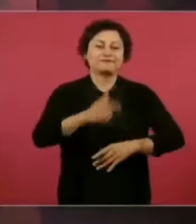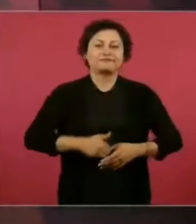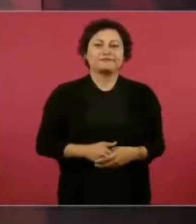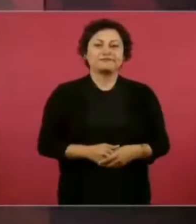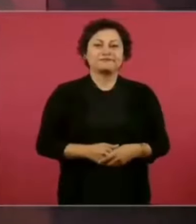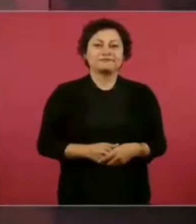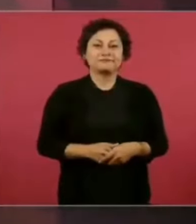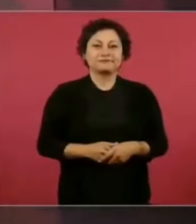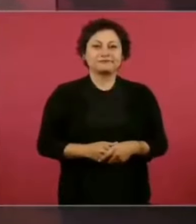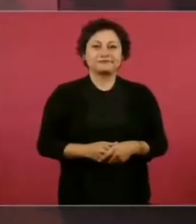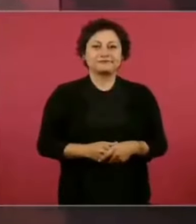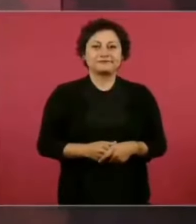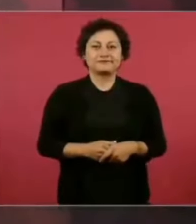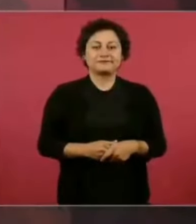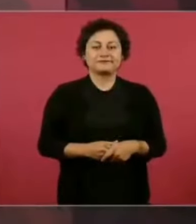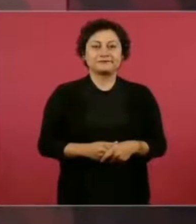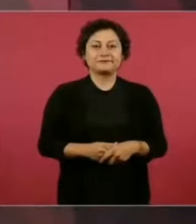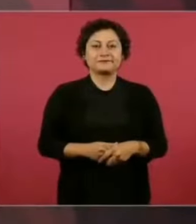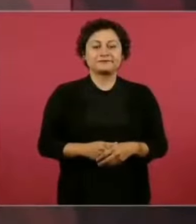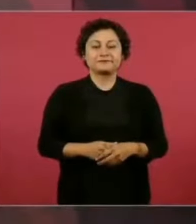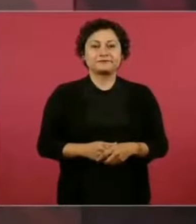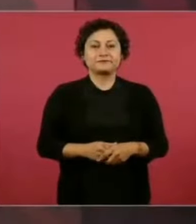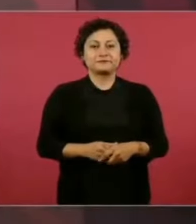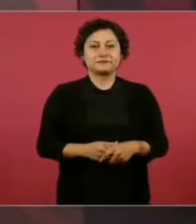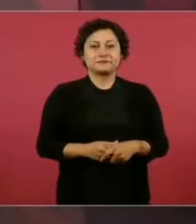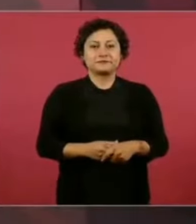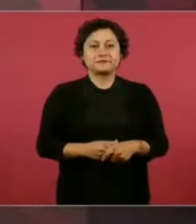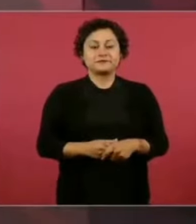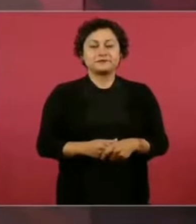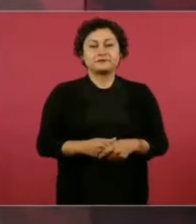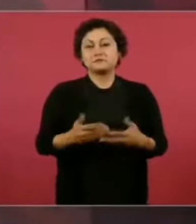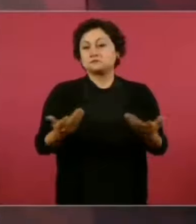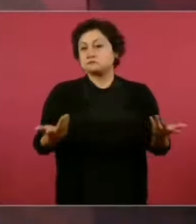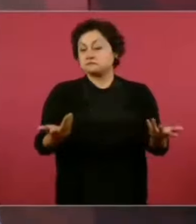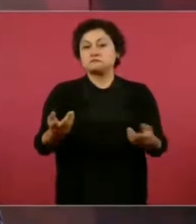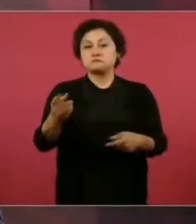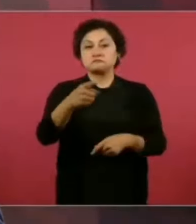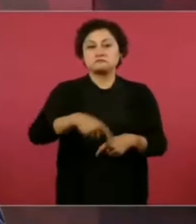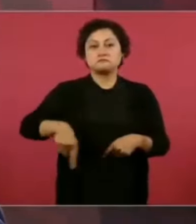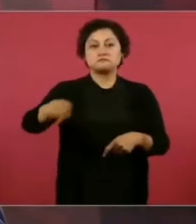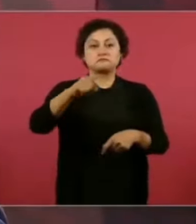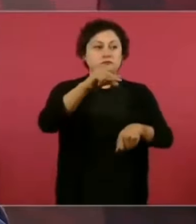el personal de enfermería, los especialistas,